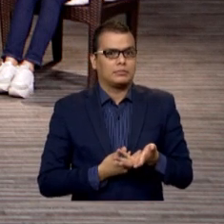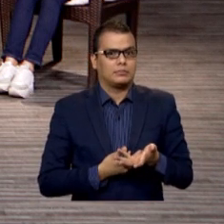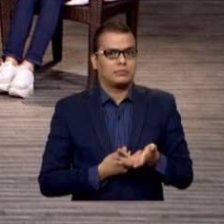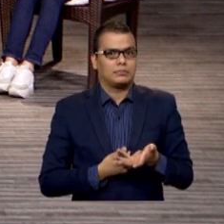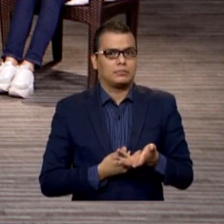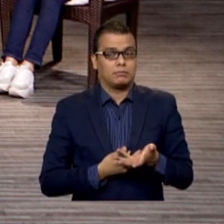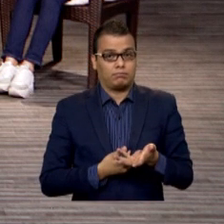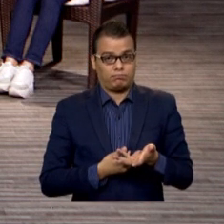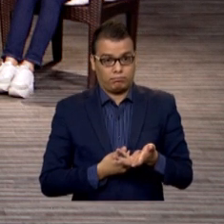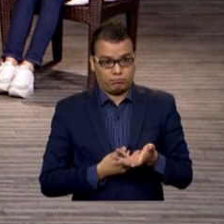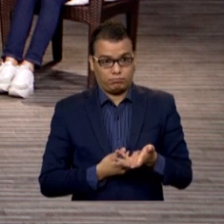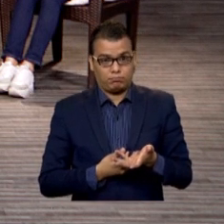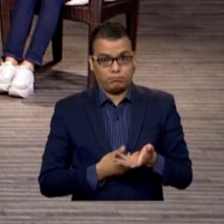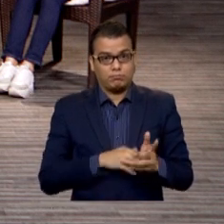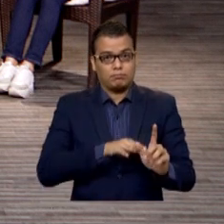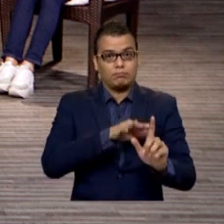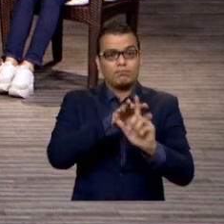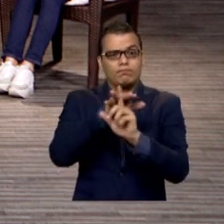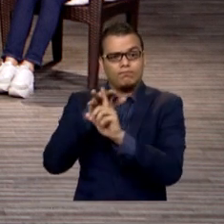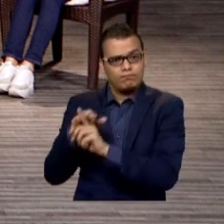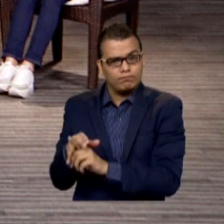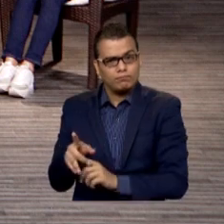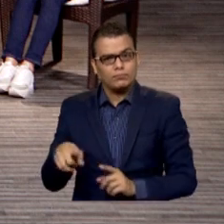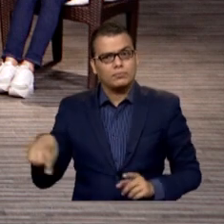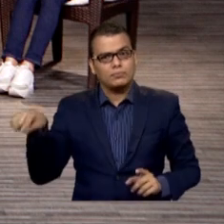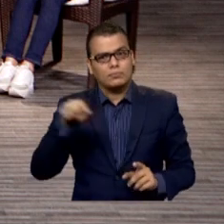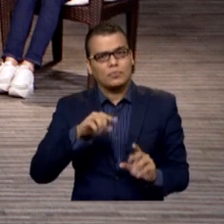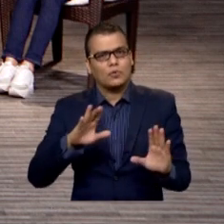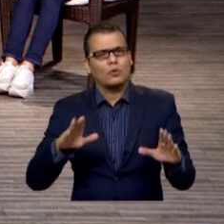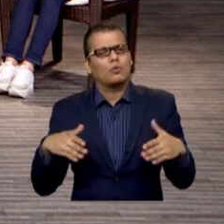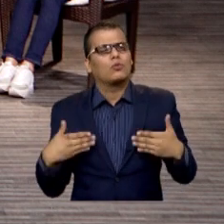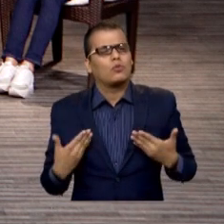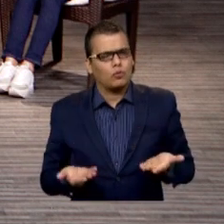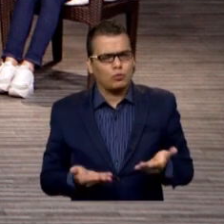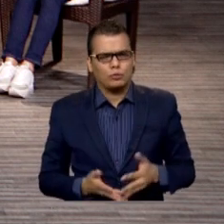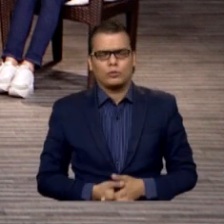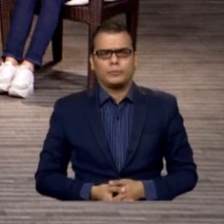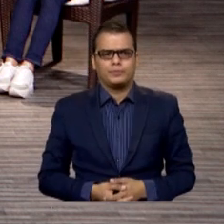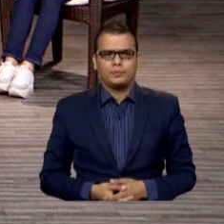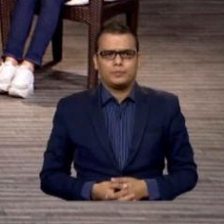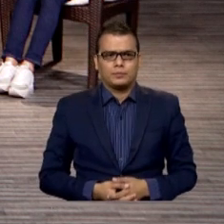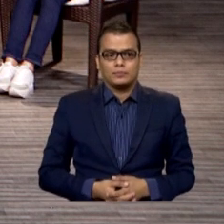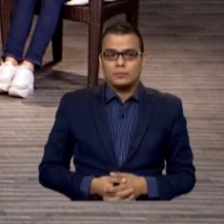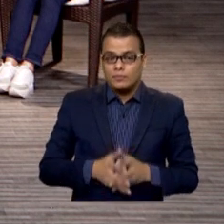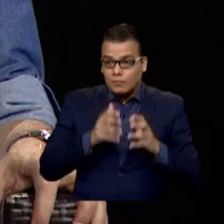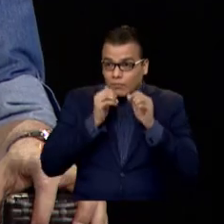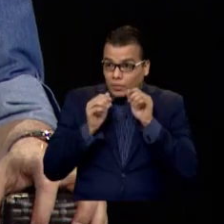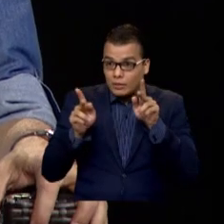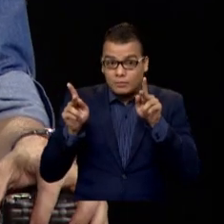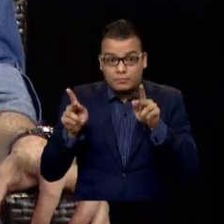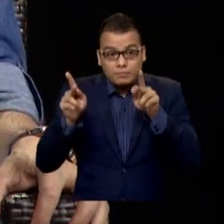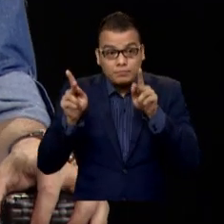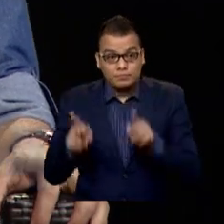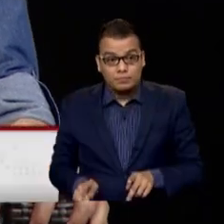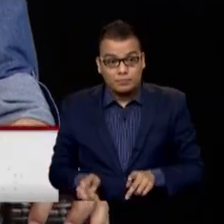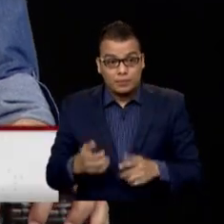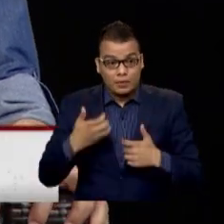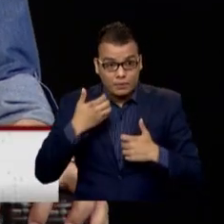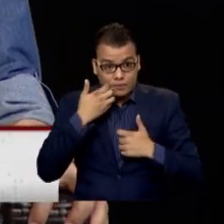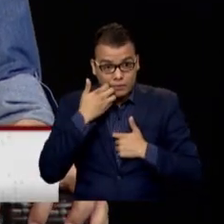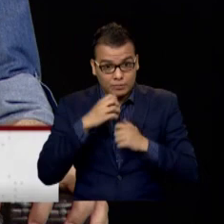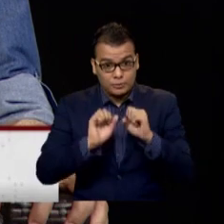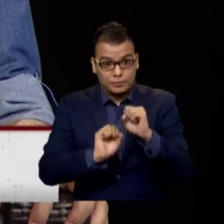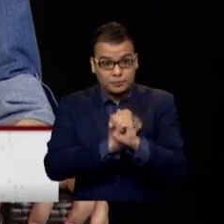normalmente saliendo y exponiendo a los vecinos. ¿Cómo está funcionando este tema? Cuando un paciente es positivo para